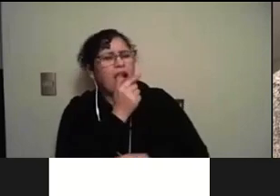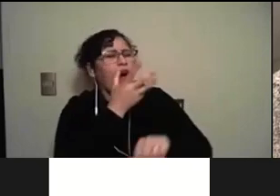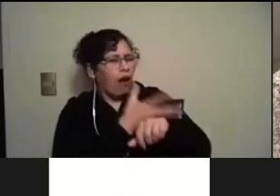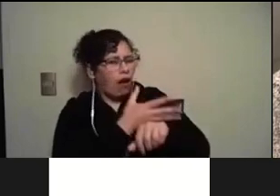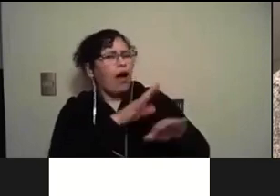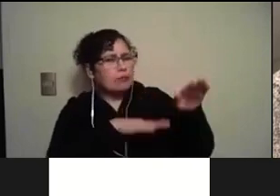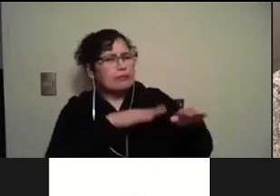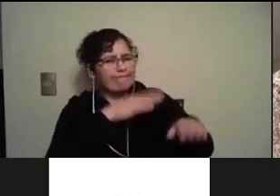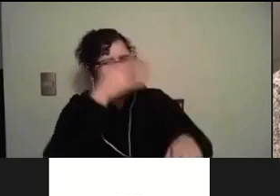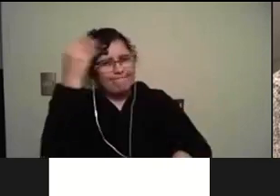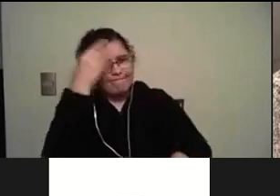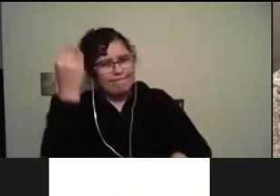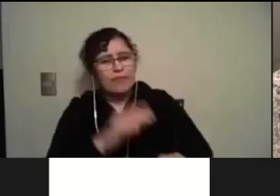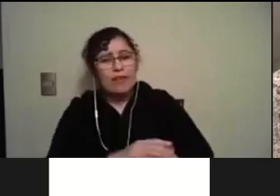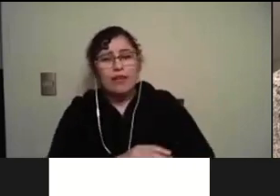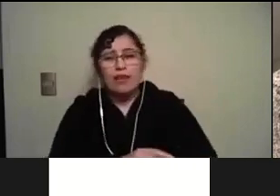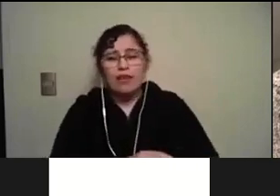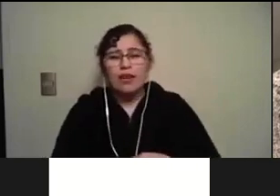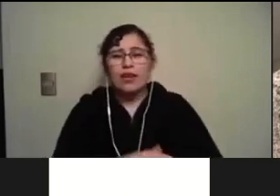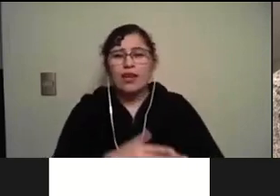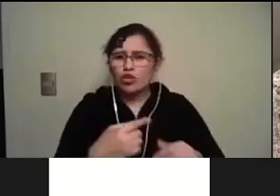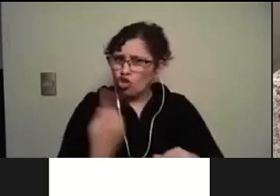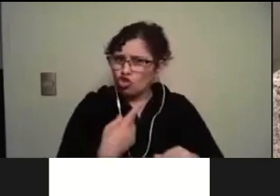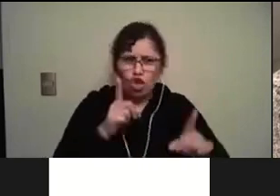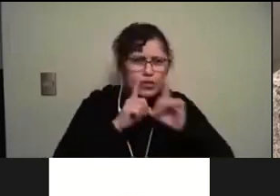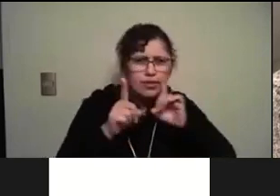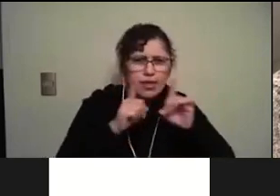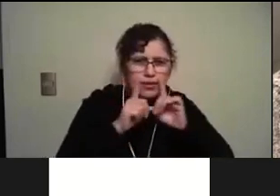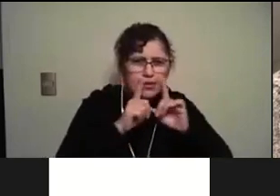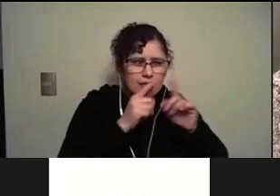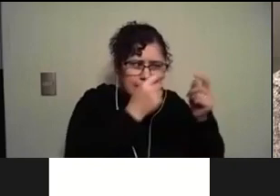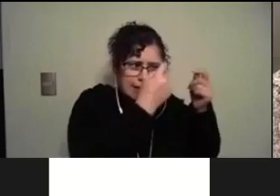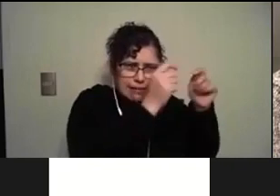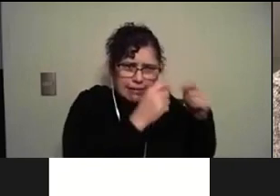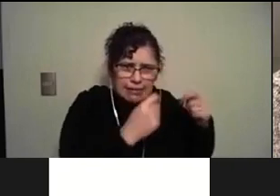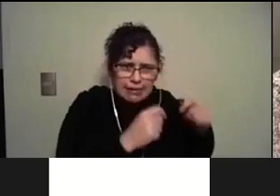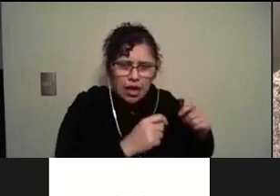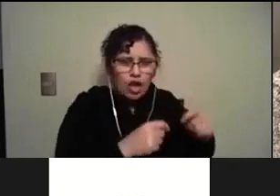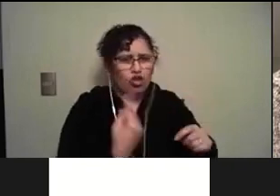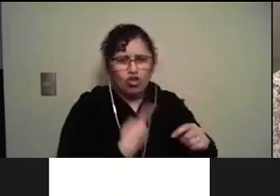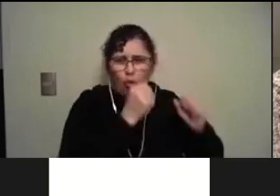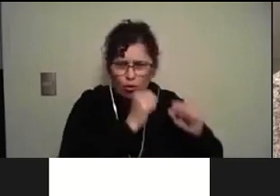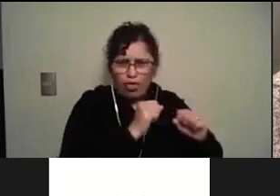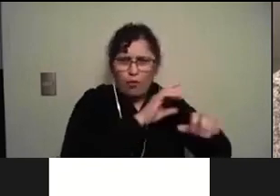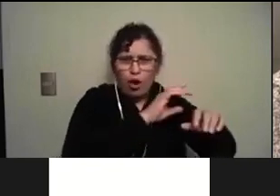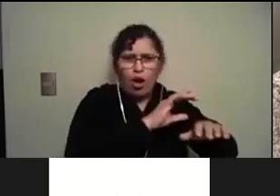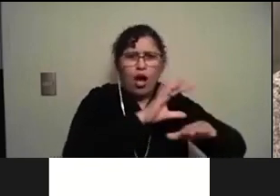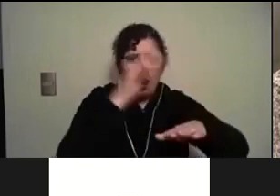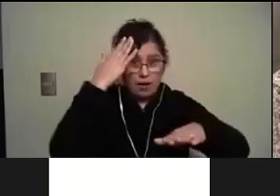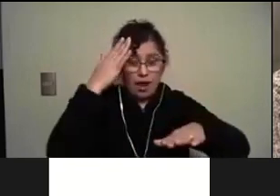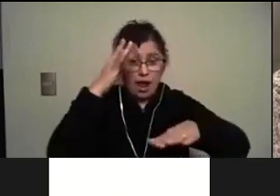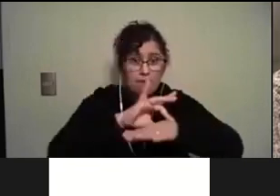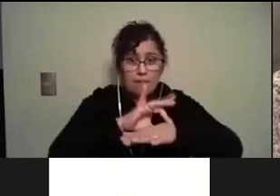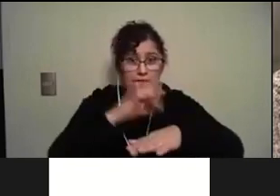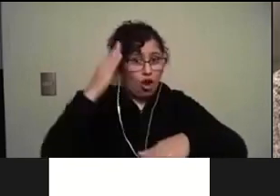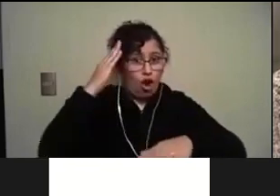tener esta enfermedad y le aplicamos el test, ¿podemos derivarlo a un neurólogo para que confirme como la sospecha, por